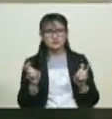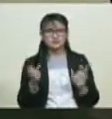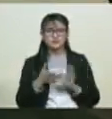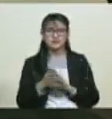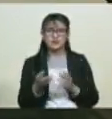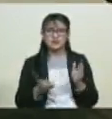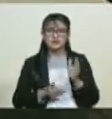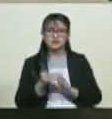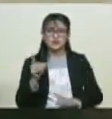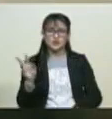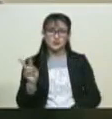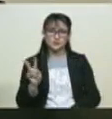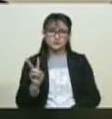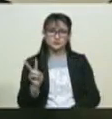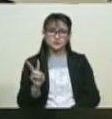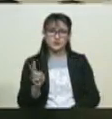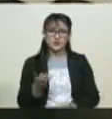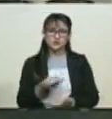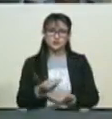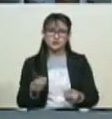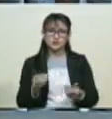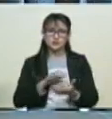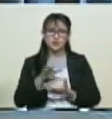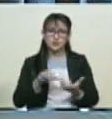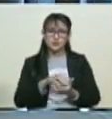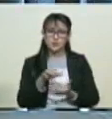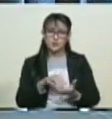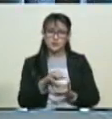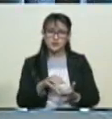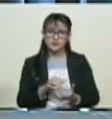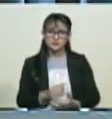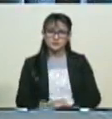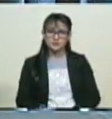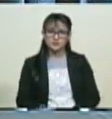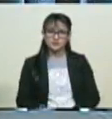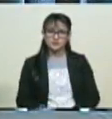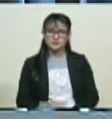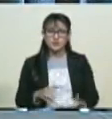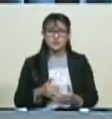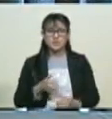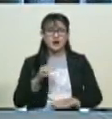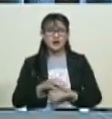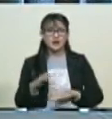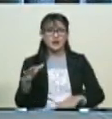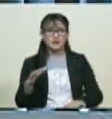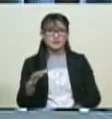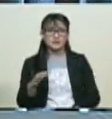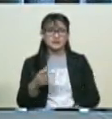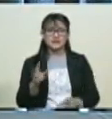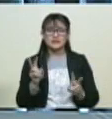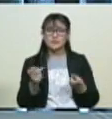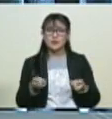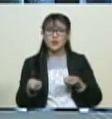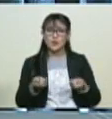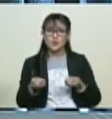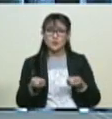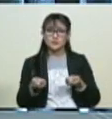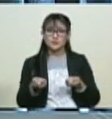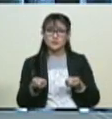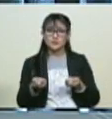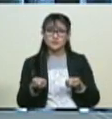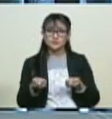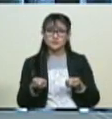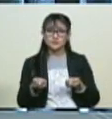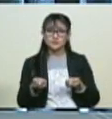desarrollo del país la solución de los problemas sobre todo los problemas más graves que tenemos a nivel económico la paz